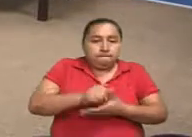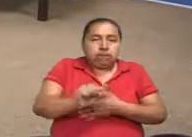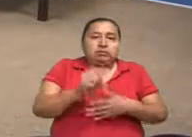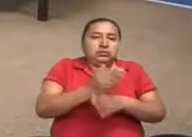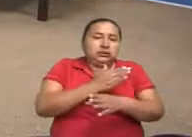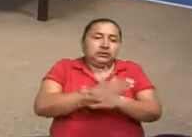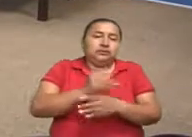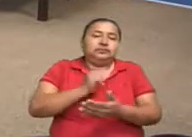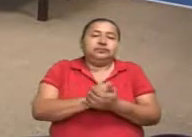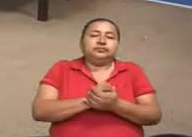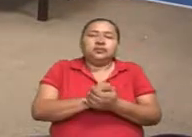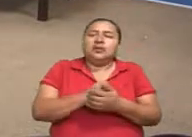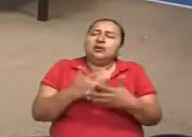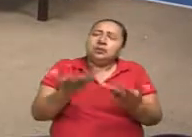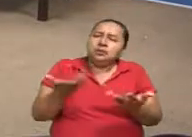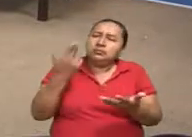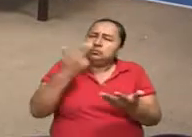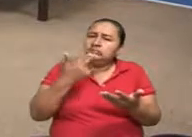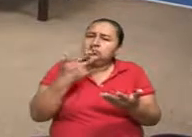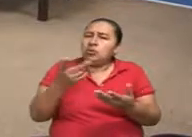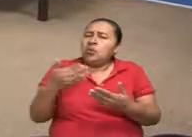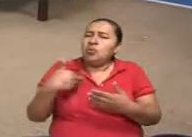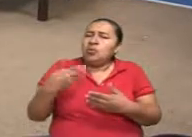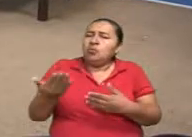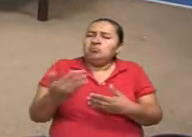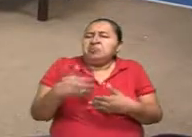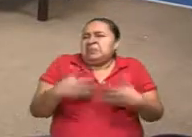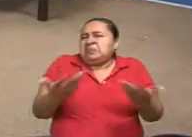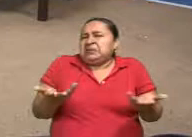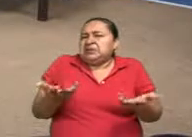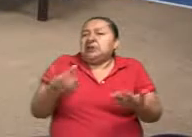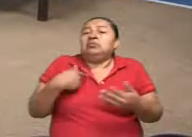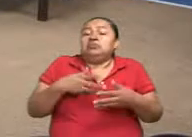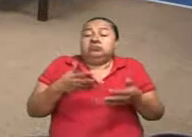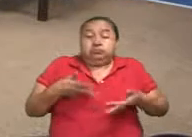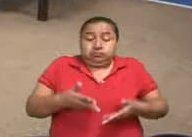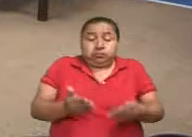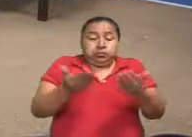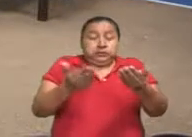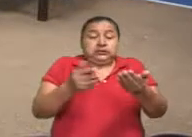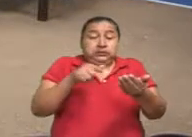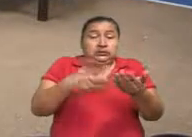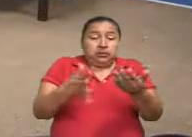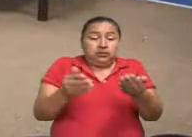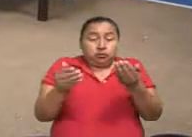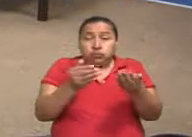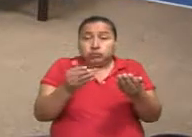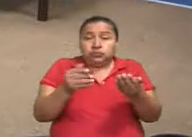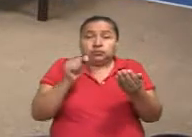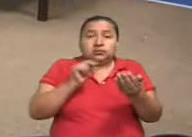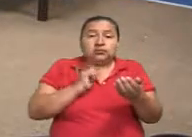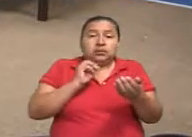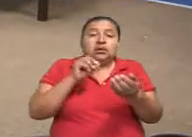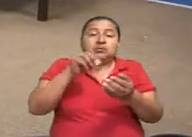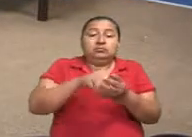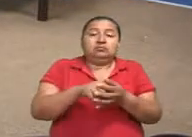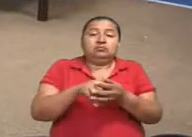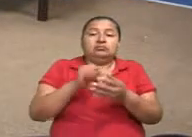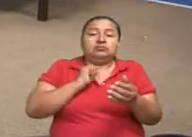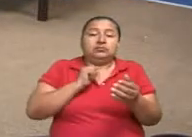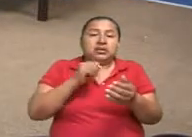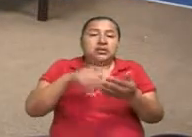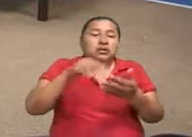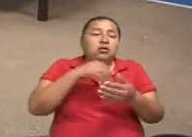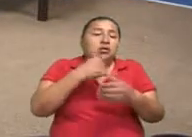Ahora, ¿qué suelen hacer ustedes cuando el bebé recién nacido, que nació en la unidad de